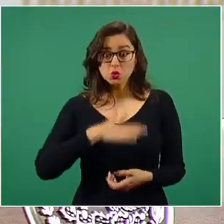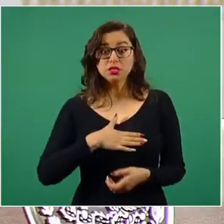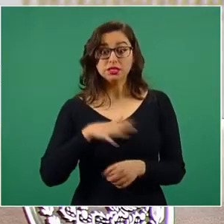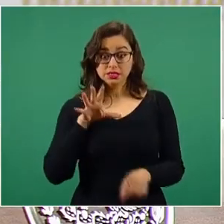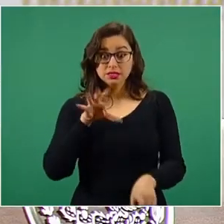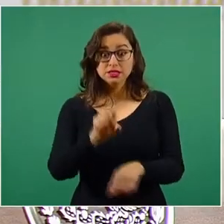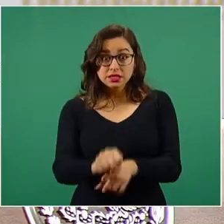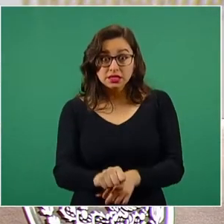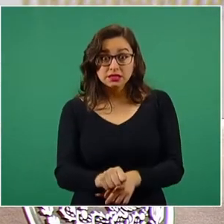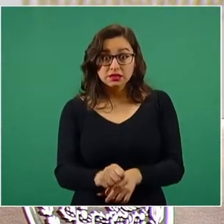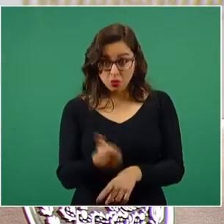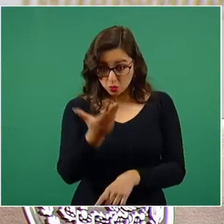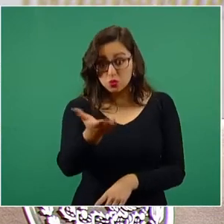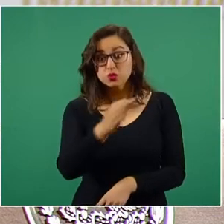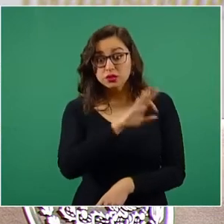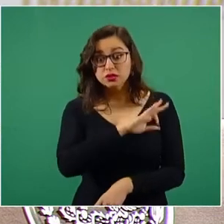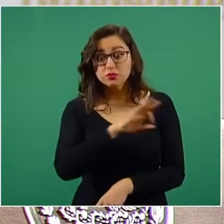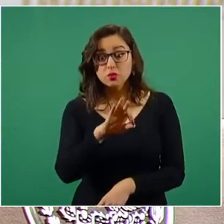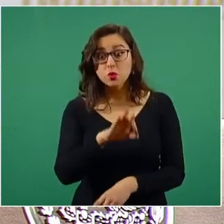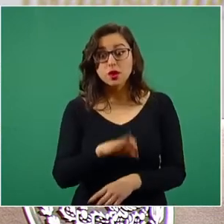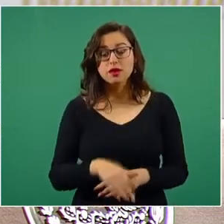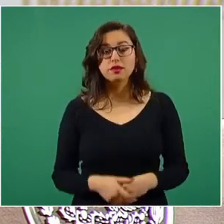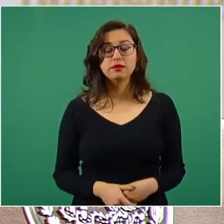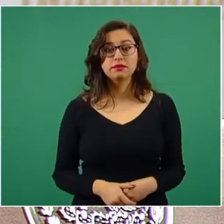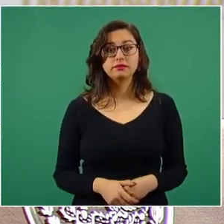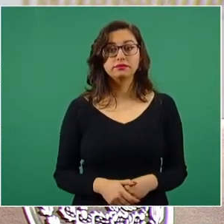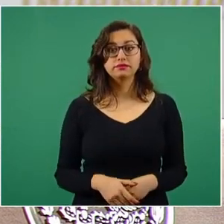de rescate y